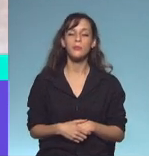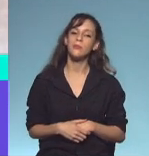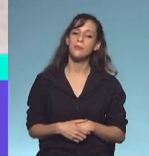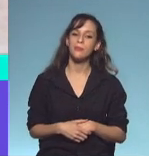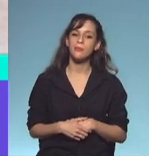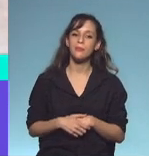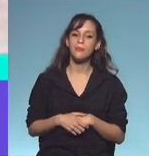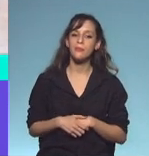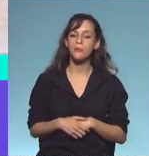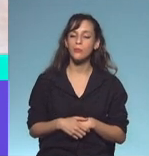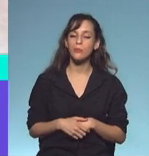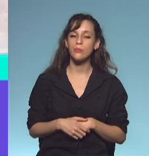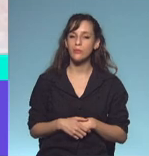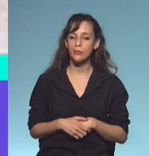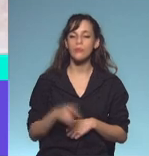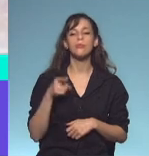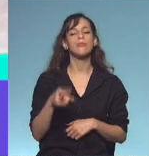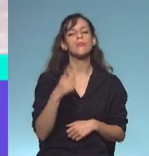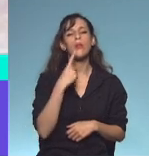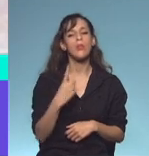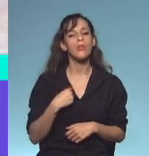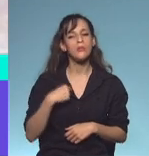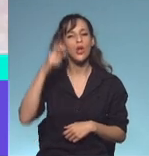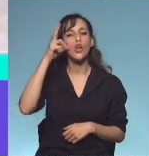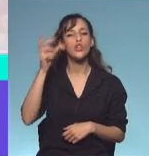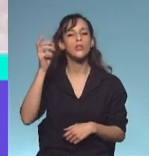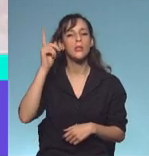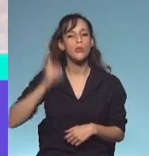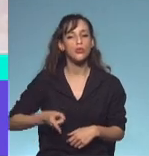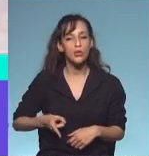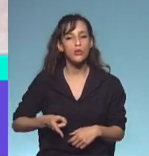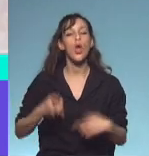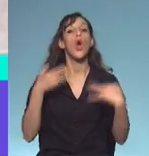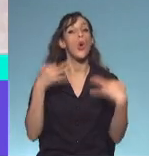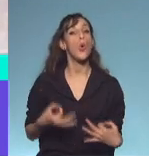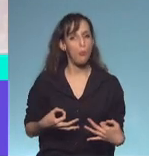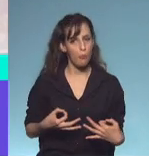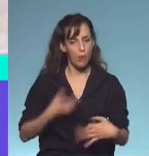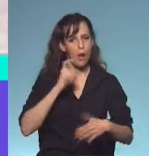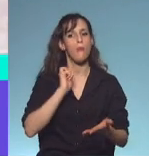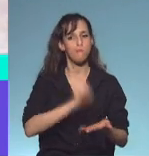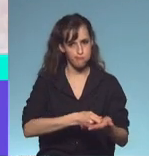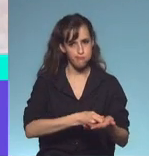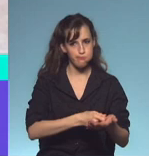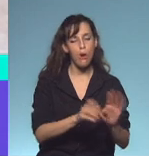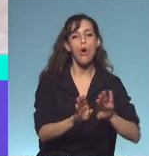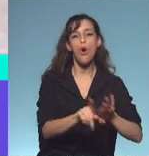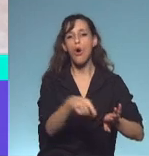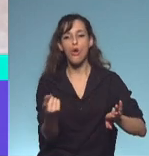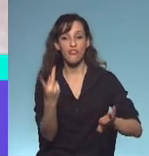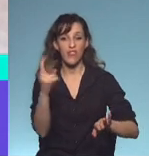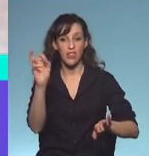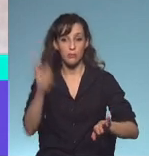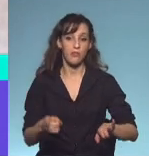Mercedes, decías que el 80% cumplió, el 20% serán unos 2.600, 2.800